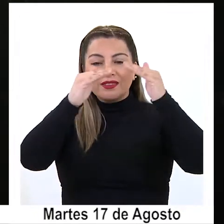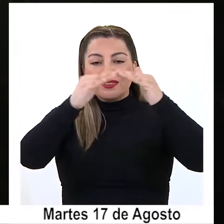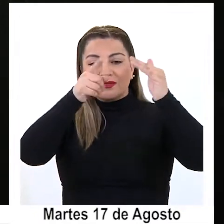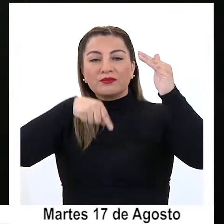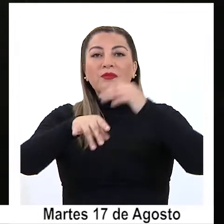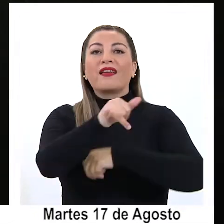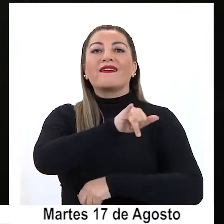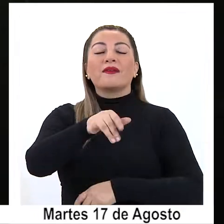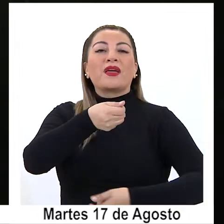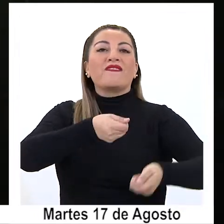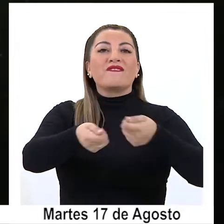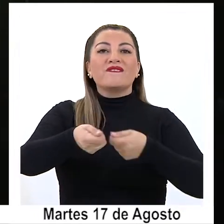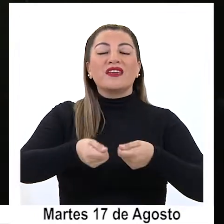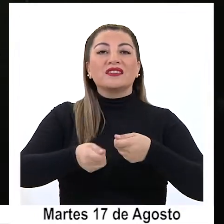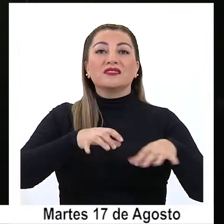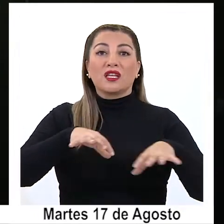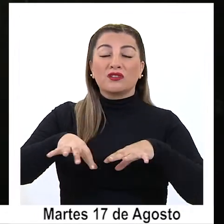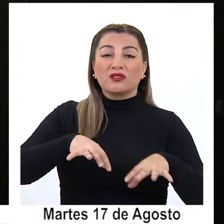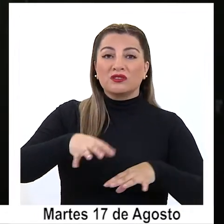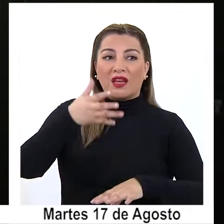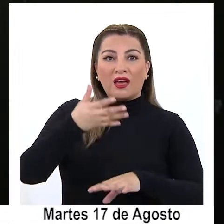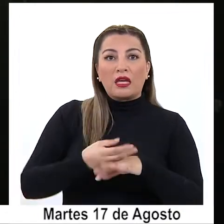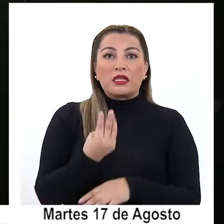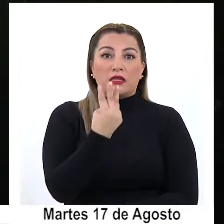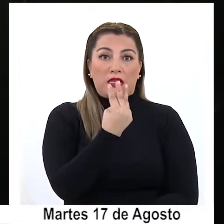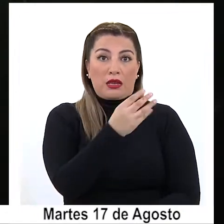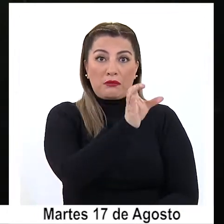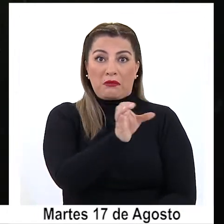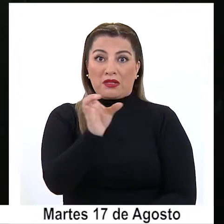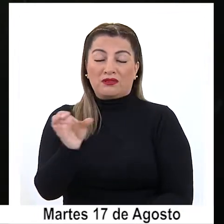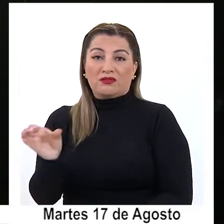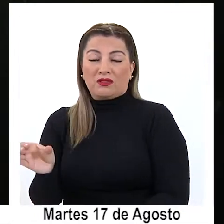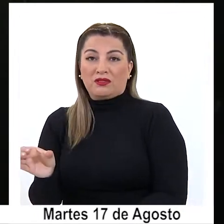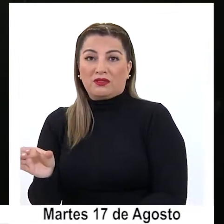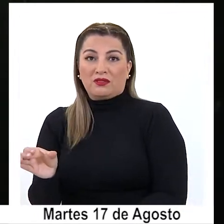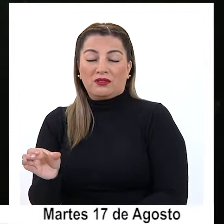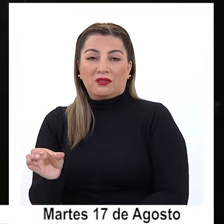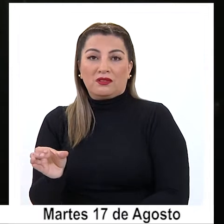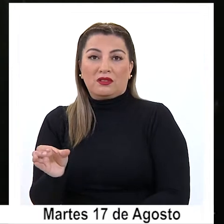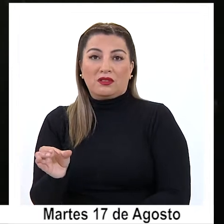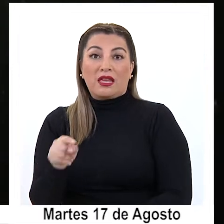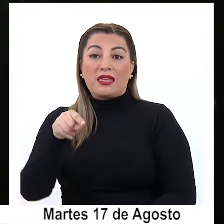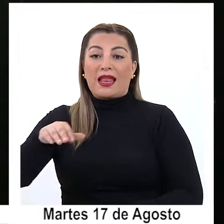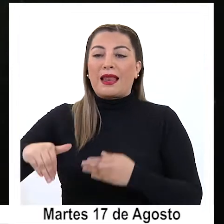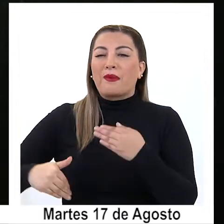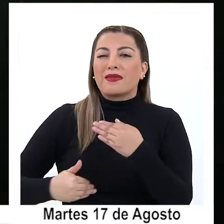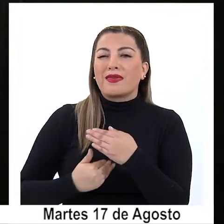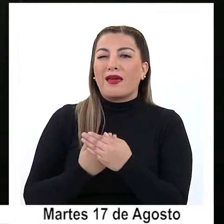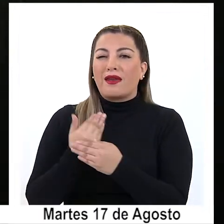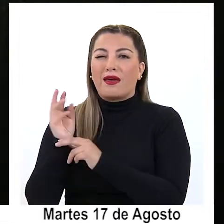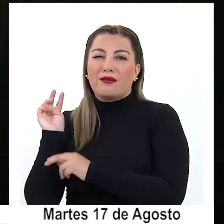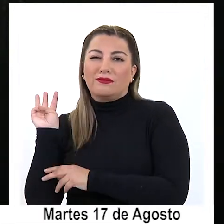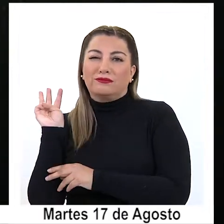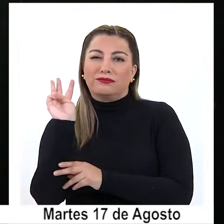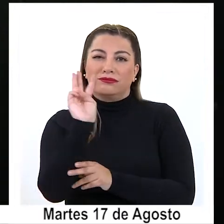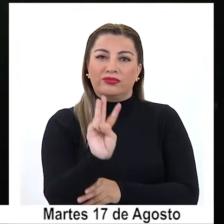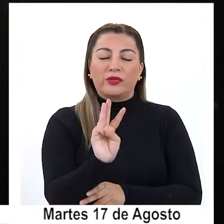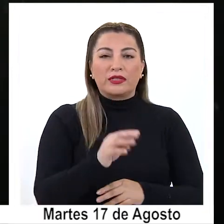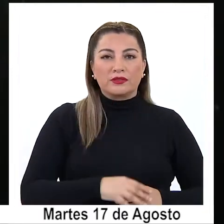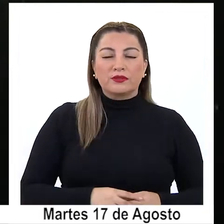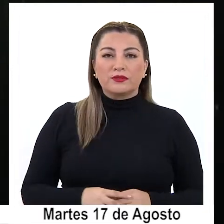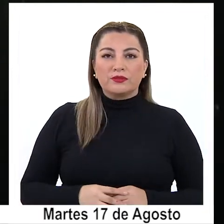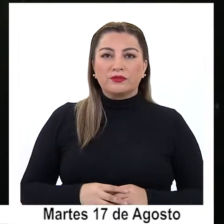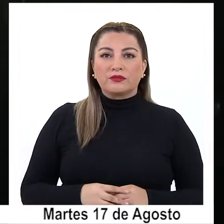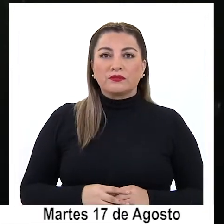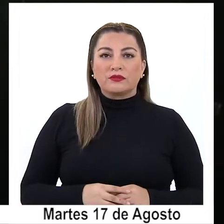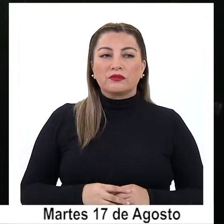a la venta de productos artesanales se encontraban tres personas que habían llegado durante la madrugada. Hola, no, Santiago. Yo